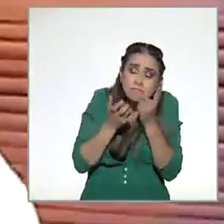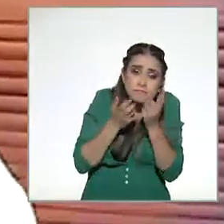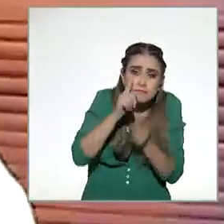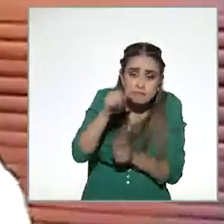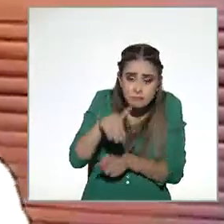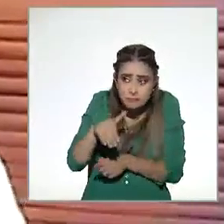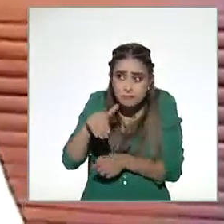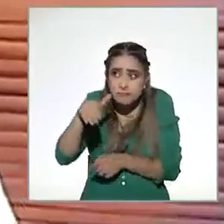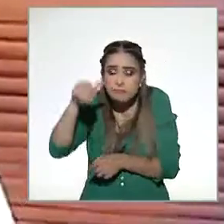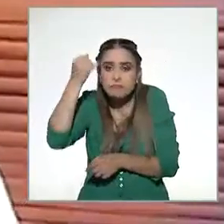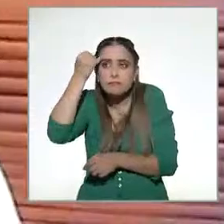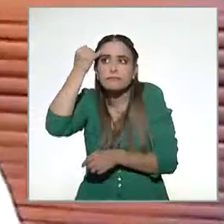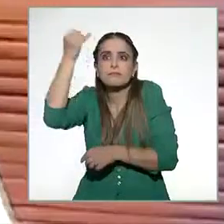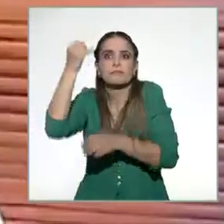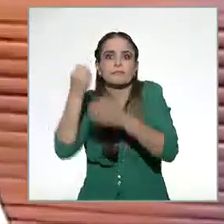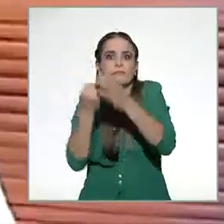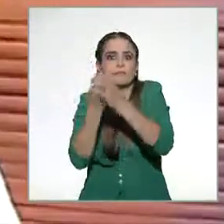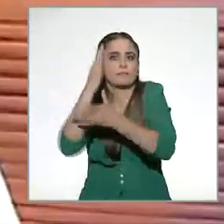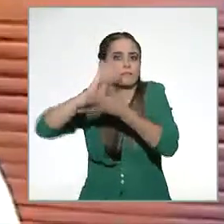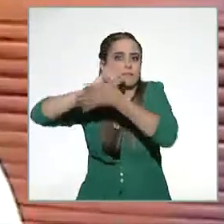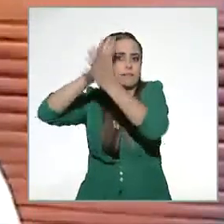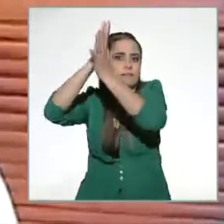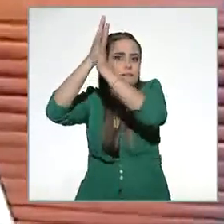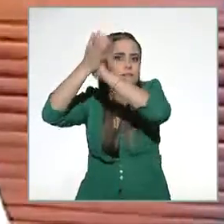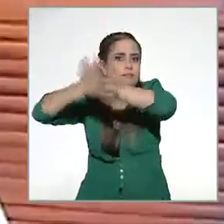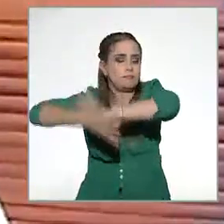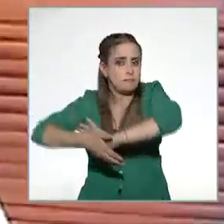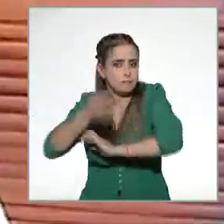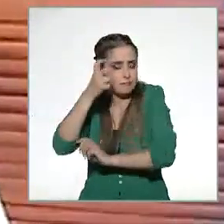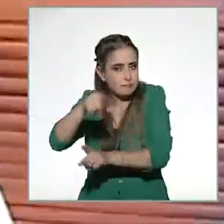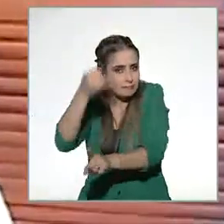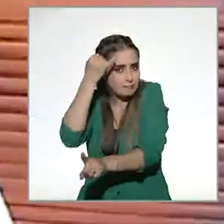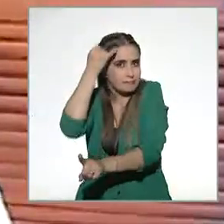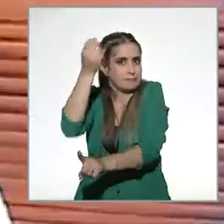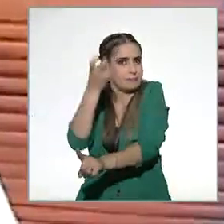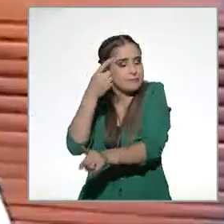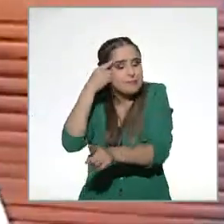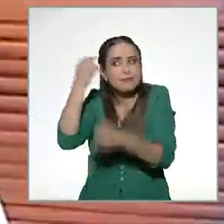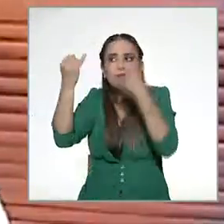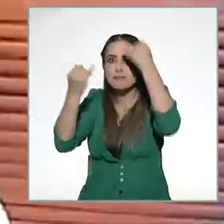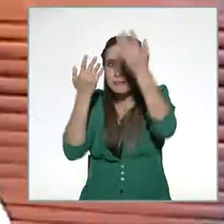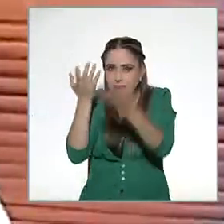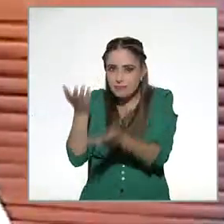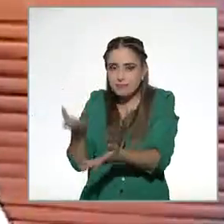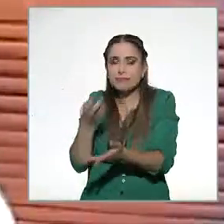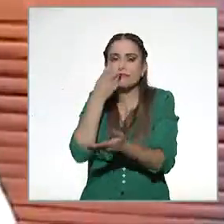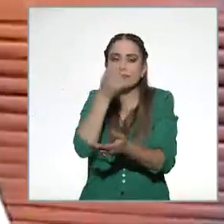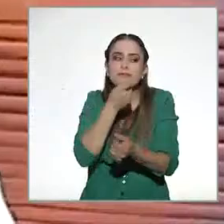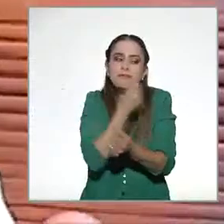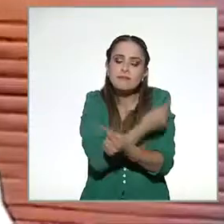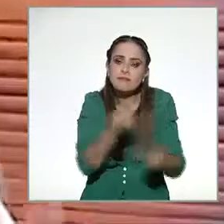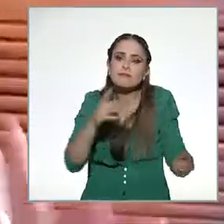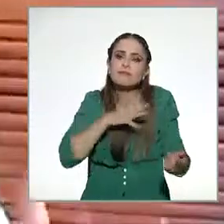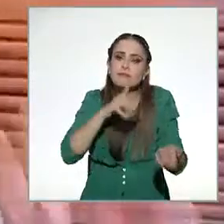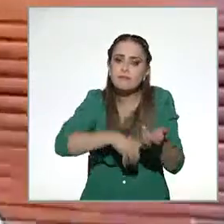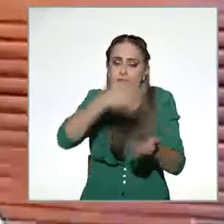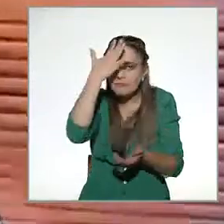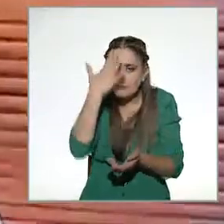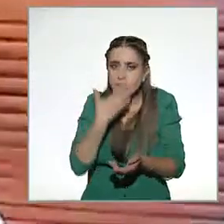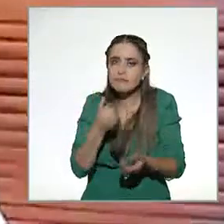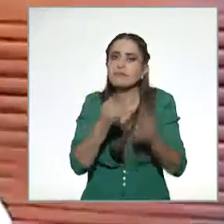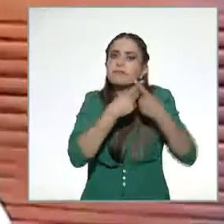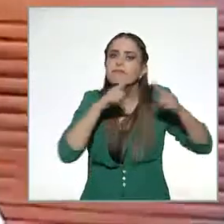concepto. Entonces, es importante aprender de ellos, pues que tienen habilidades diferentes y que está bien ser